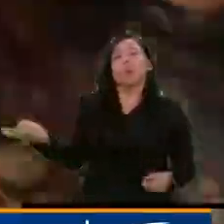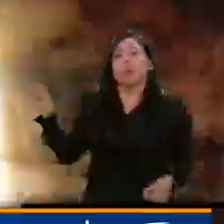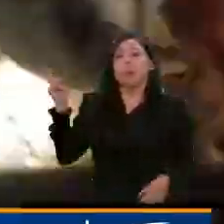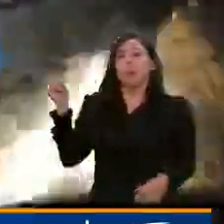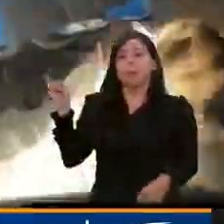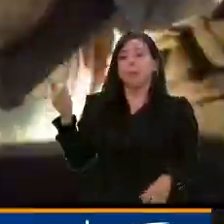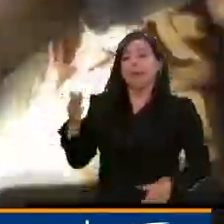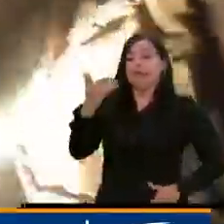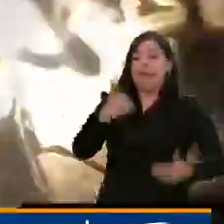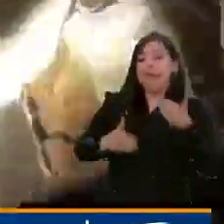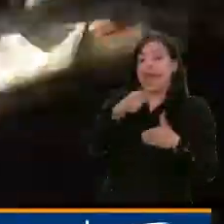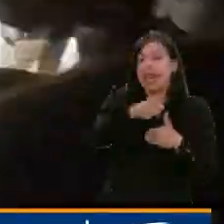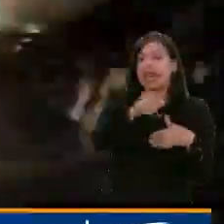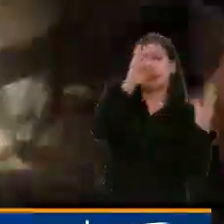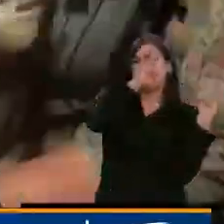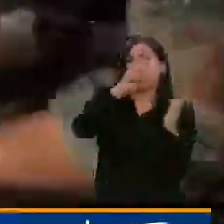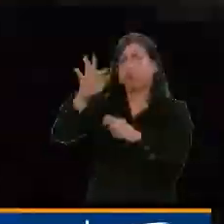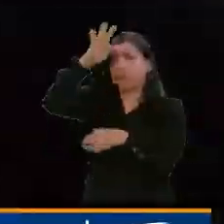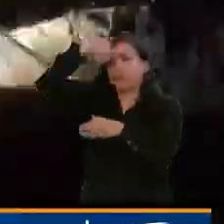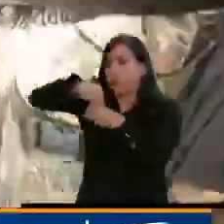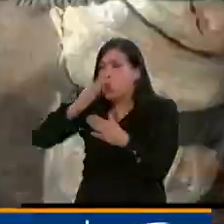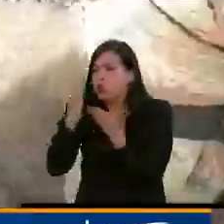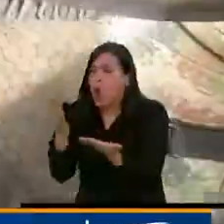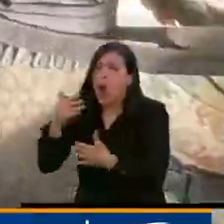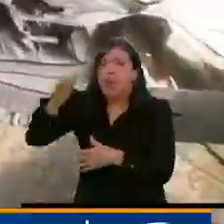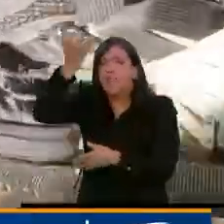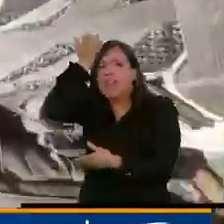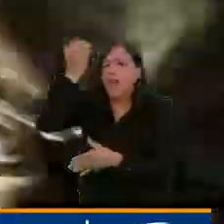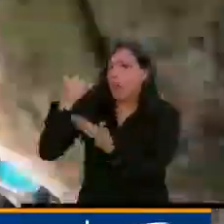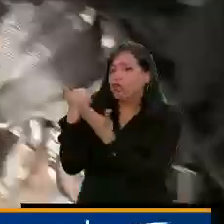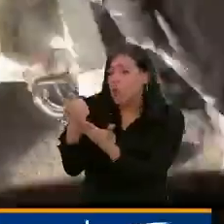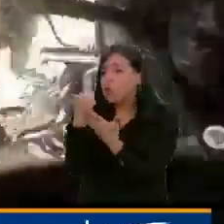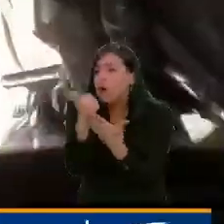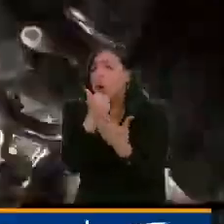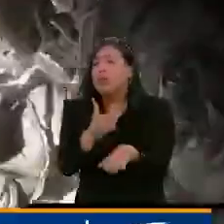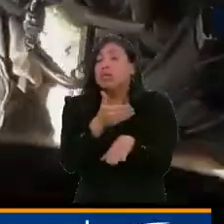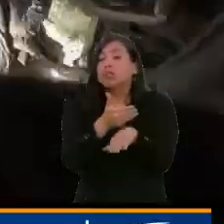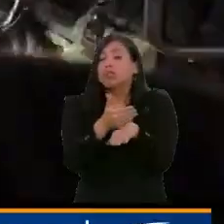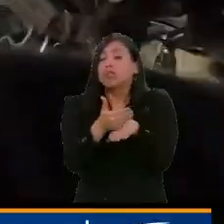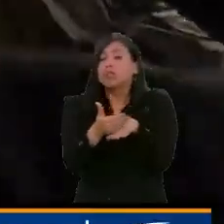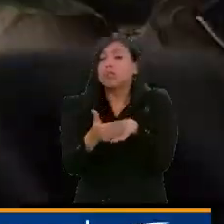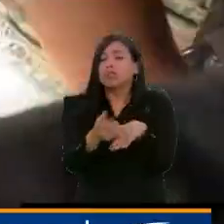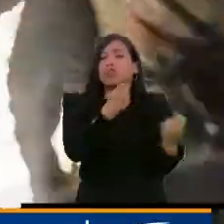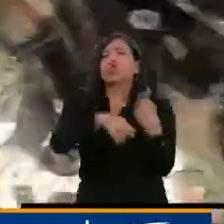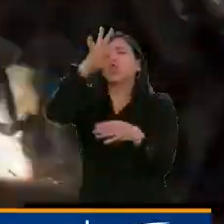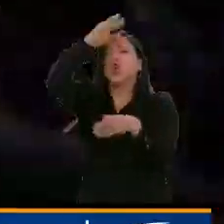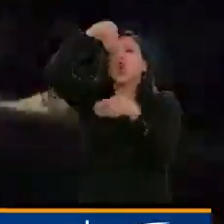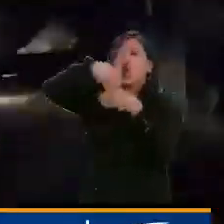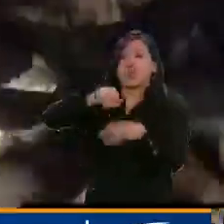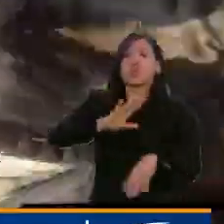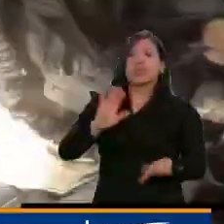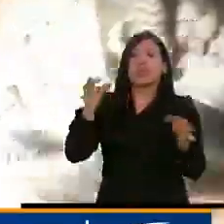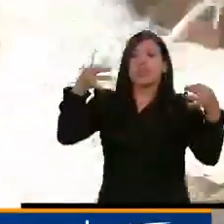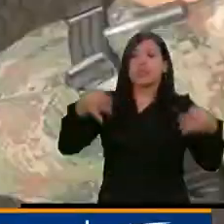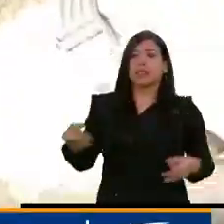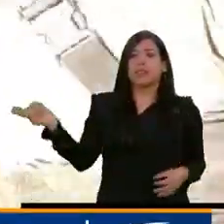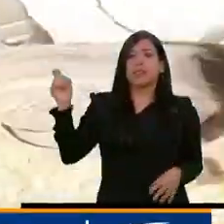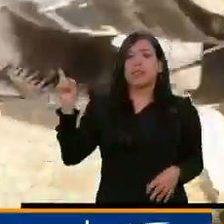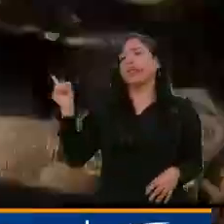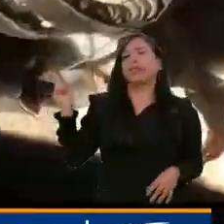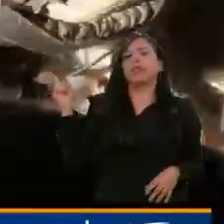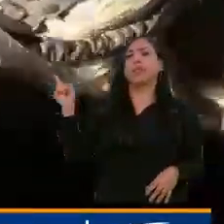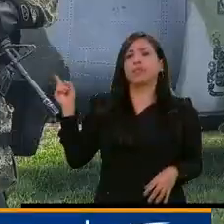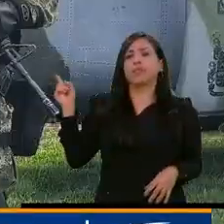El soldado herido es atendido en el Black Hawk por los enfermeros de combate y minutos más tarde llevado hacia una zona segura. Saber